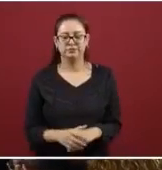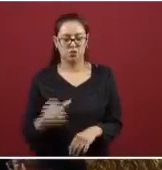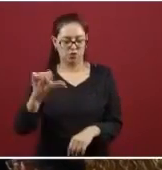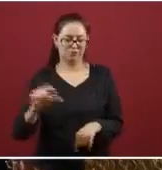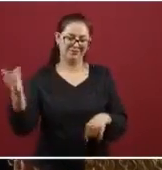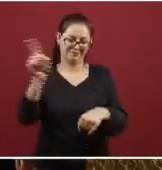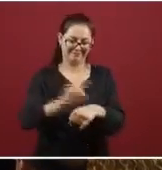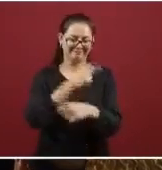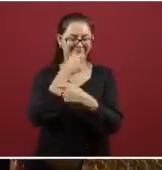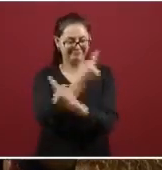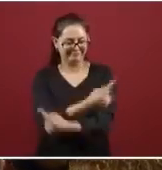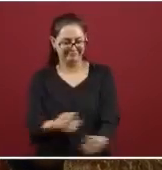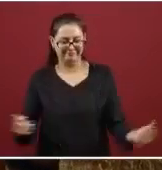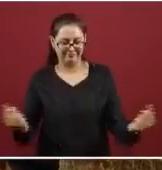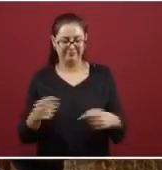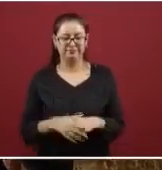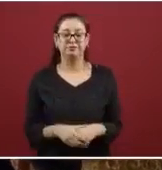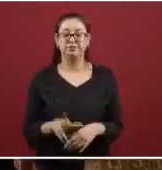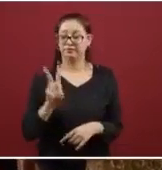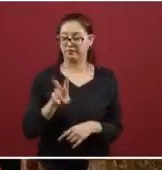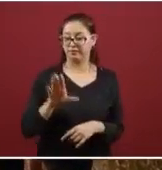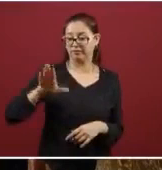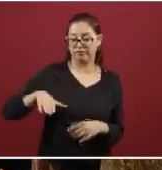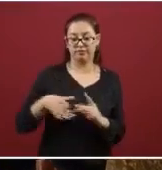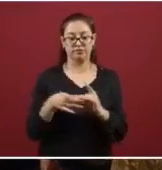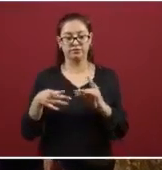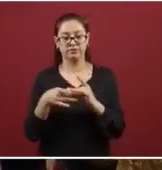día. Pues en efecto, como dijo el señor presidente,